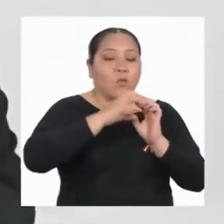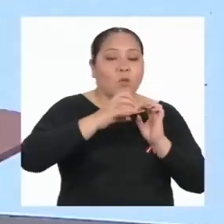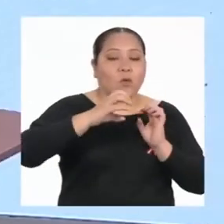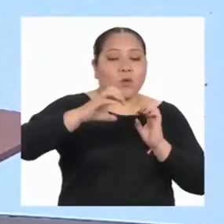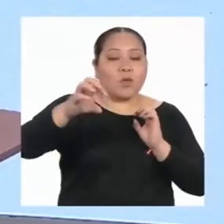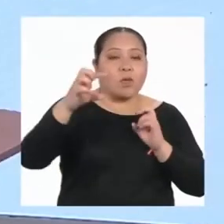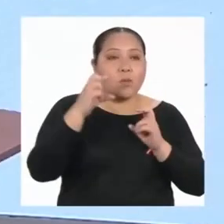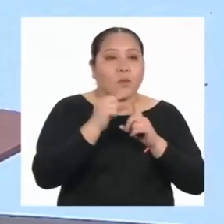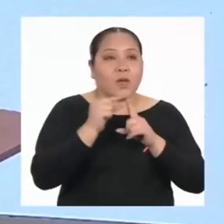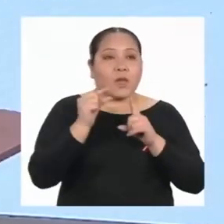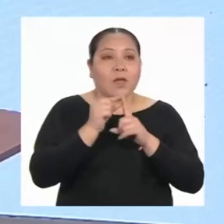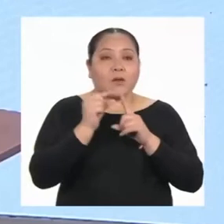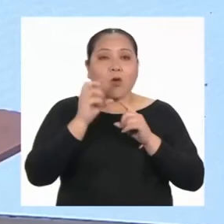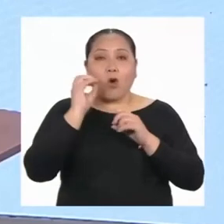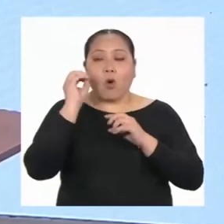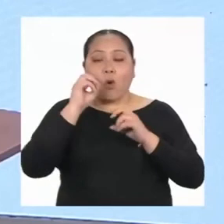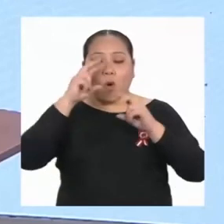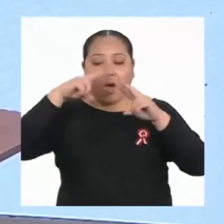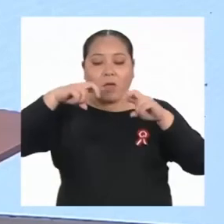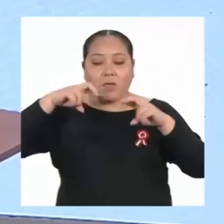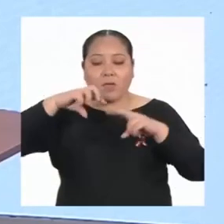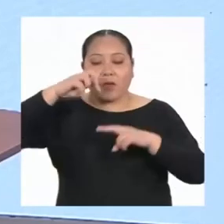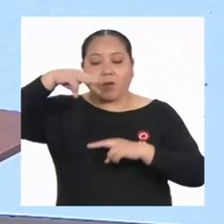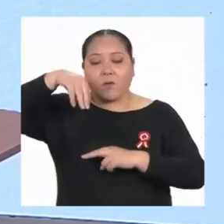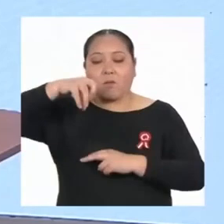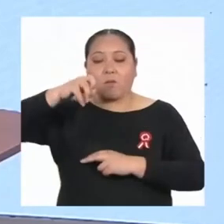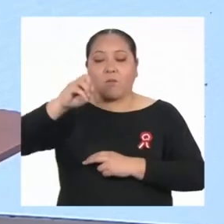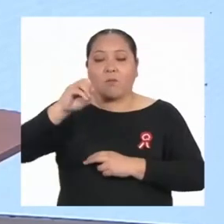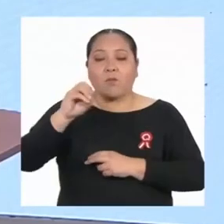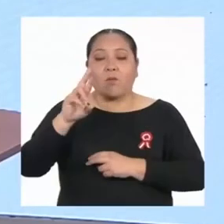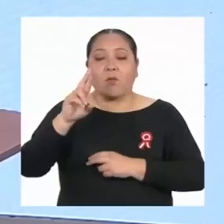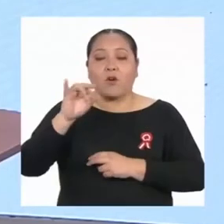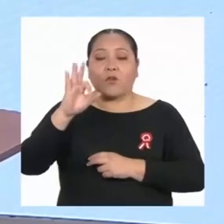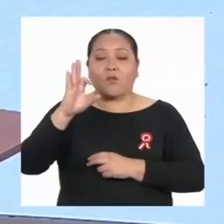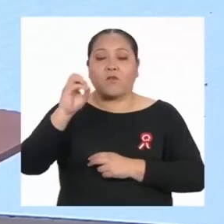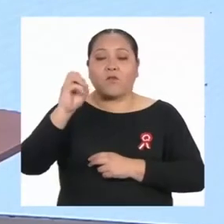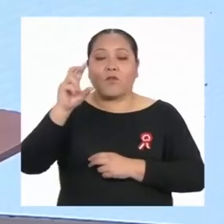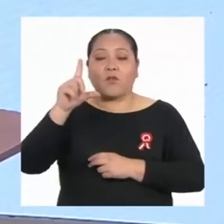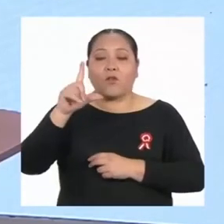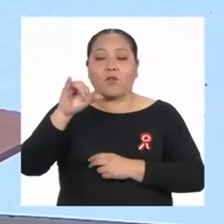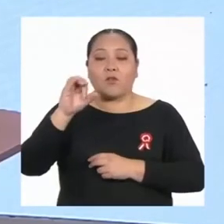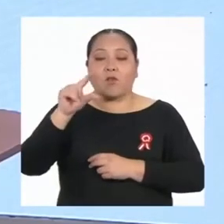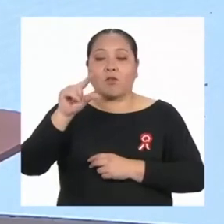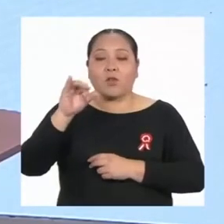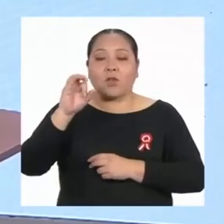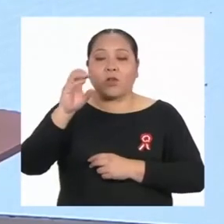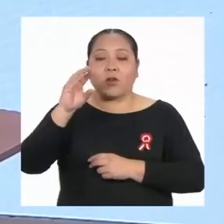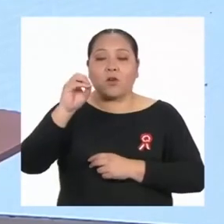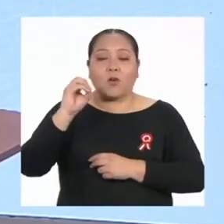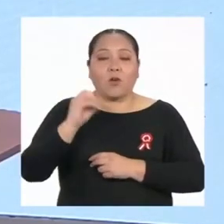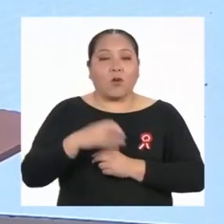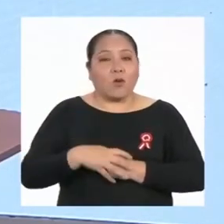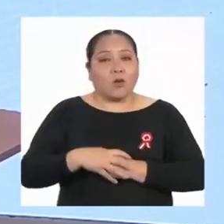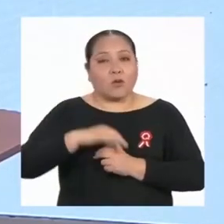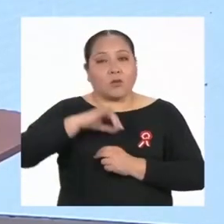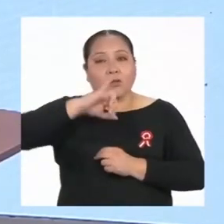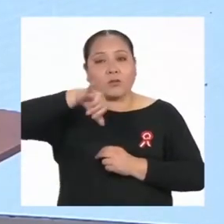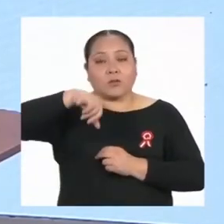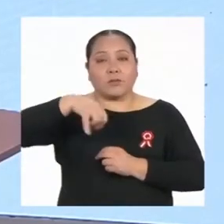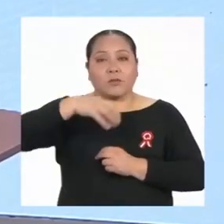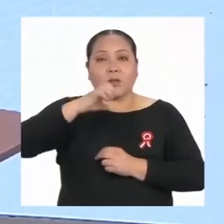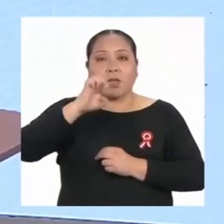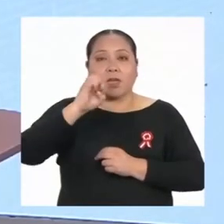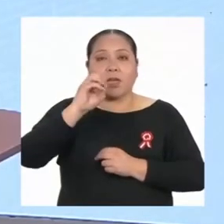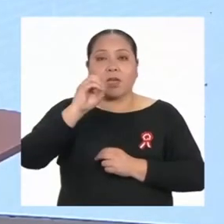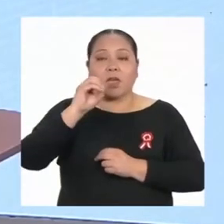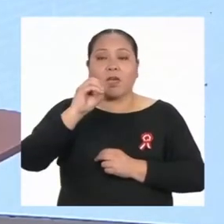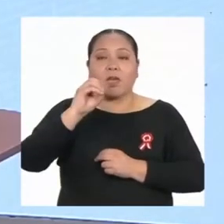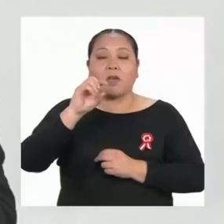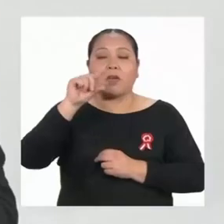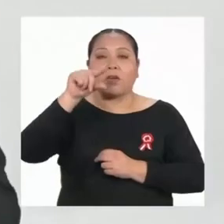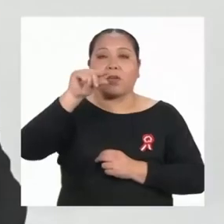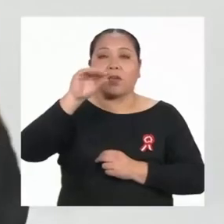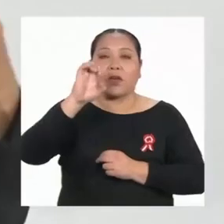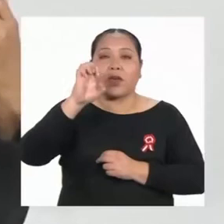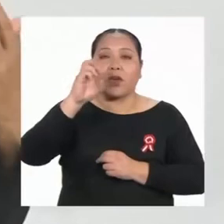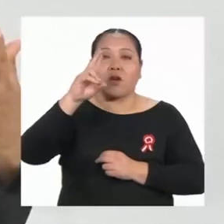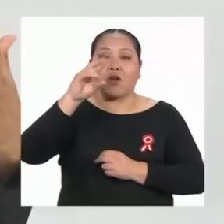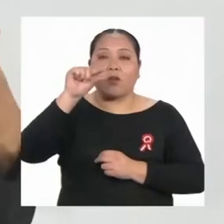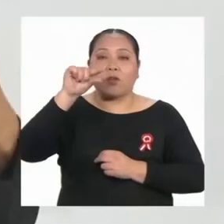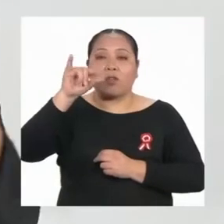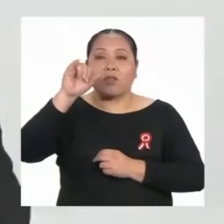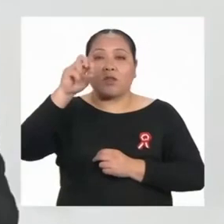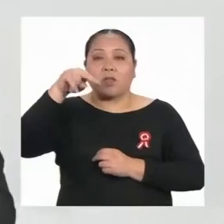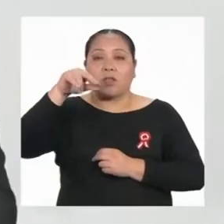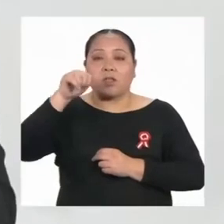morfológico. Romina, de Moyobamba, pregunta, ¿qué tan importante es resaltar las ideas cuando leemos?